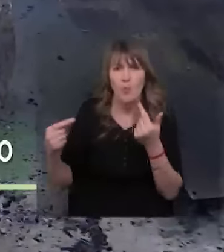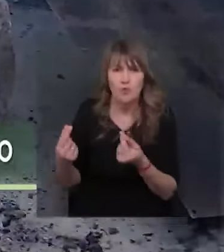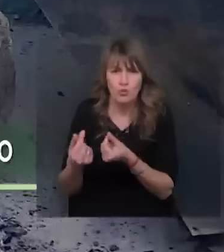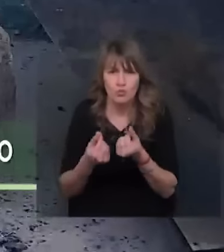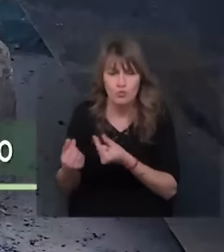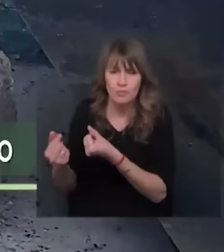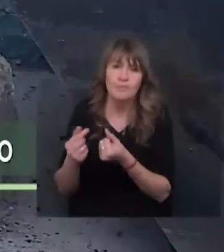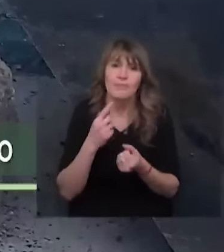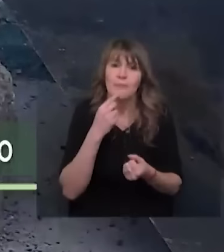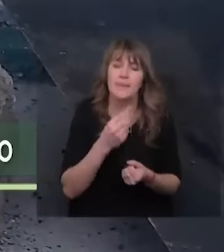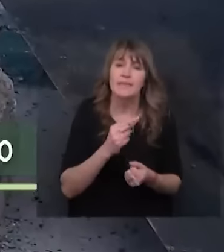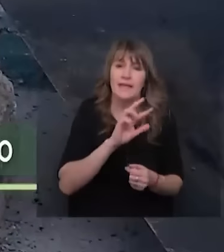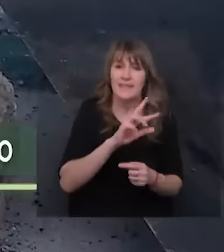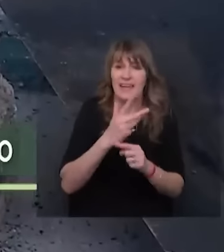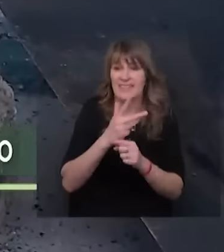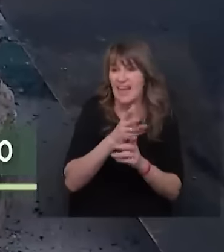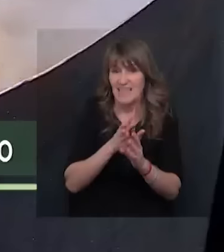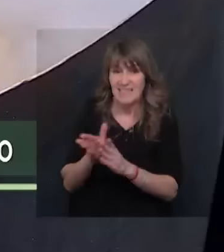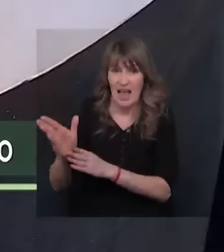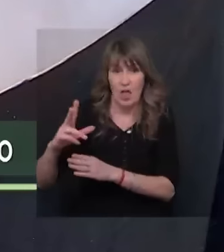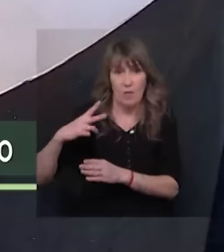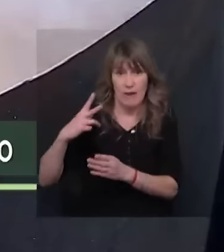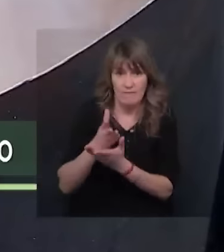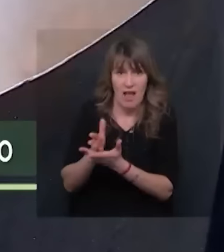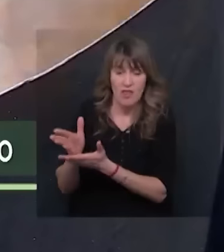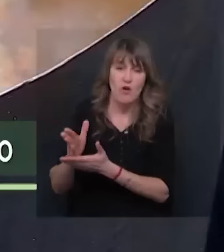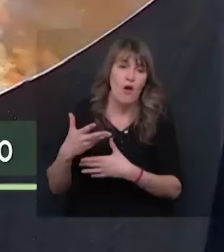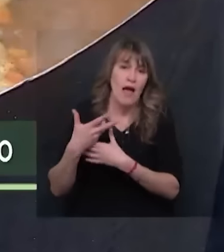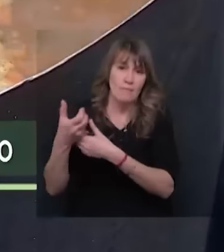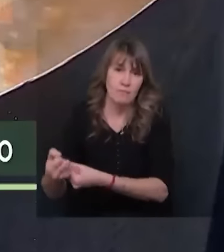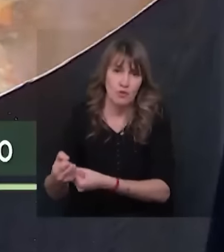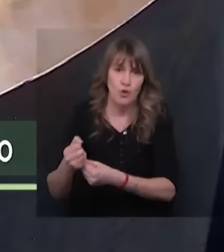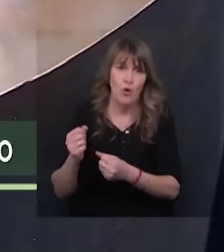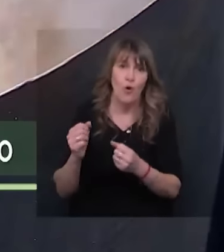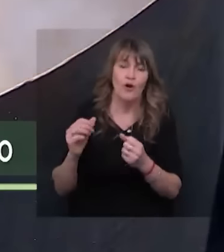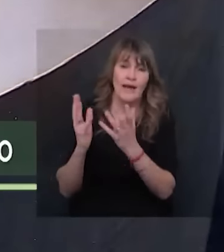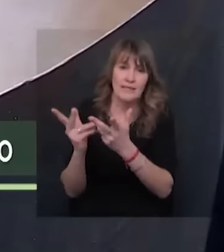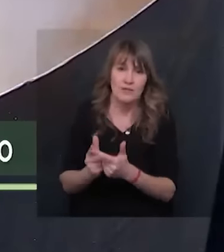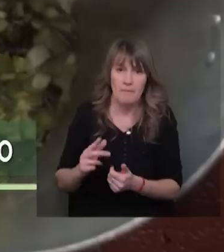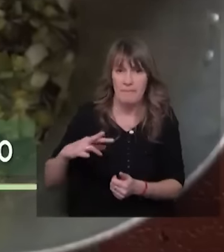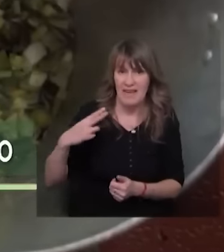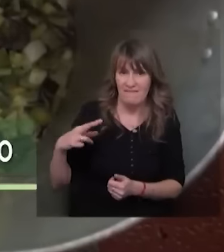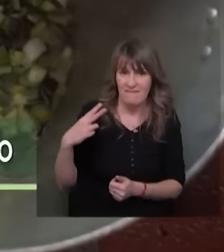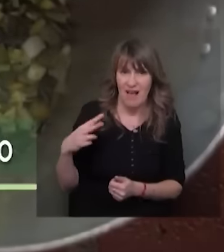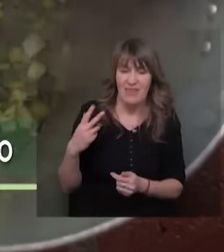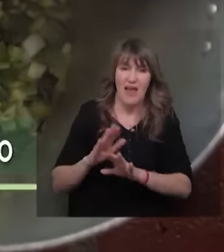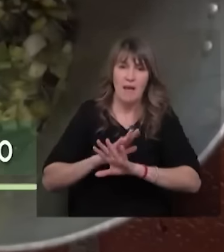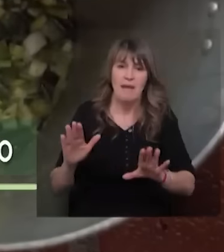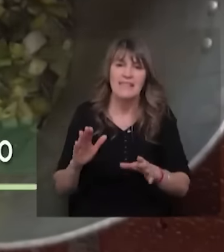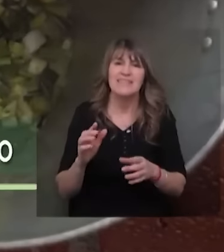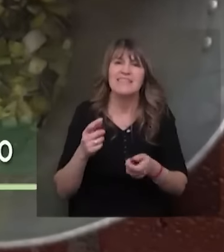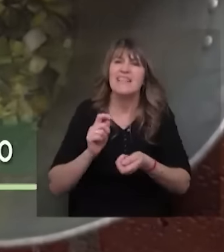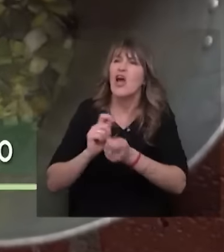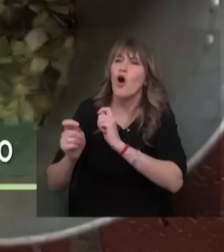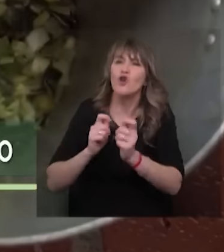Se informa que desde que se tercerizar los apoyos a las ollas a través de la organización privada se pidió que no se hiciera negocio con el hambre de la